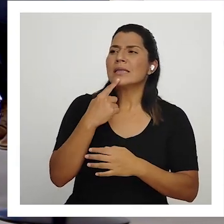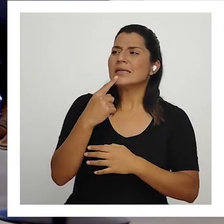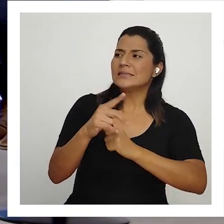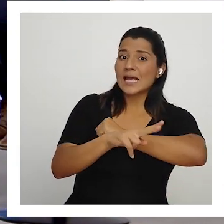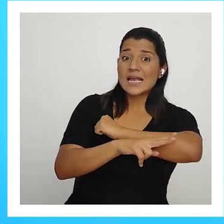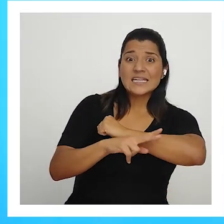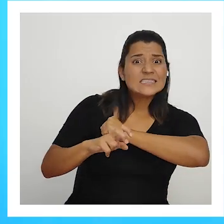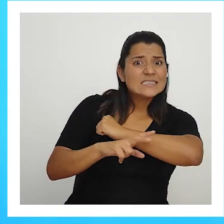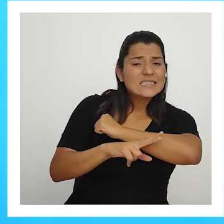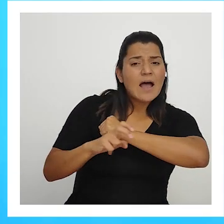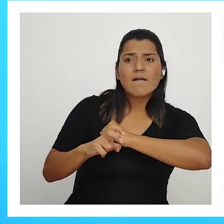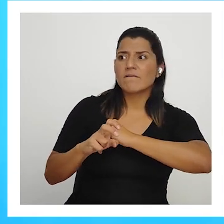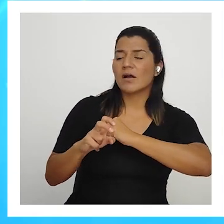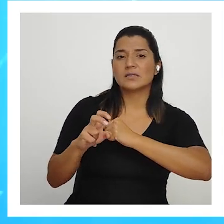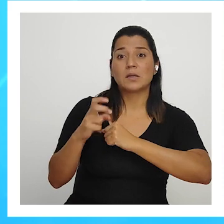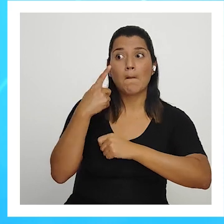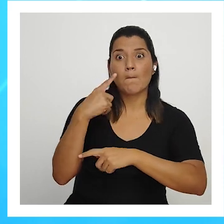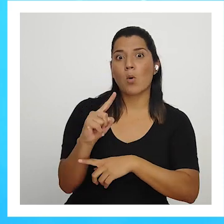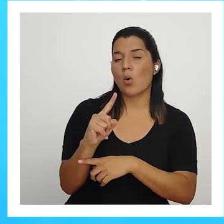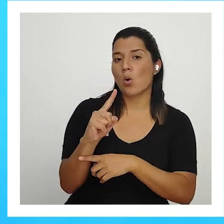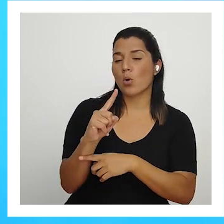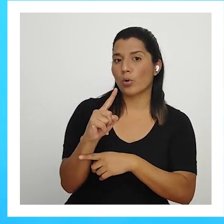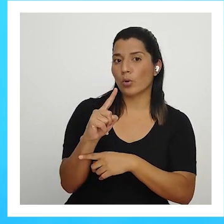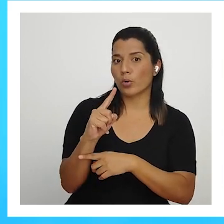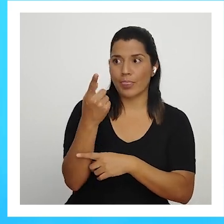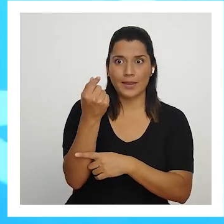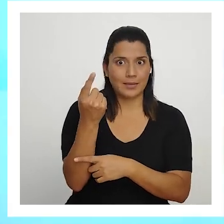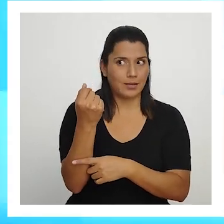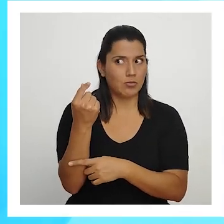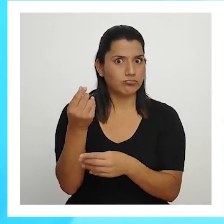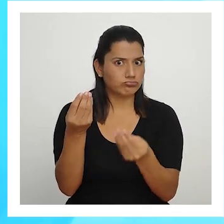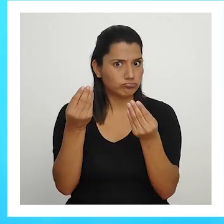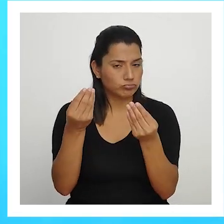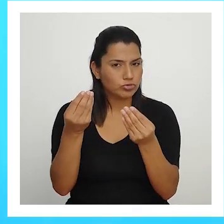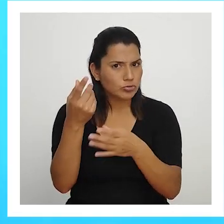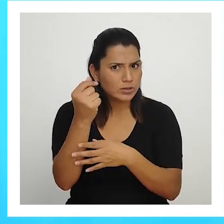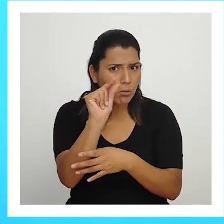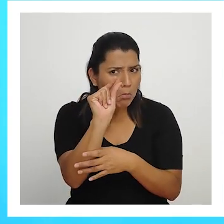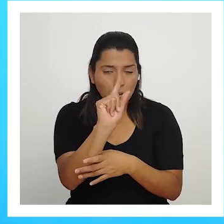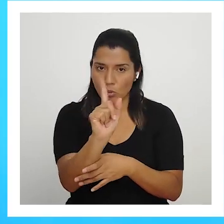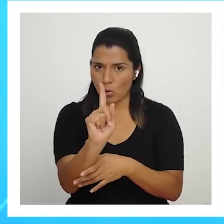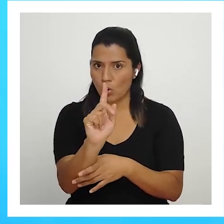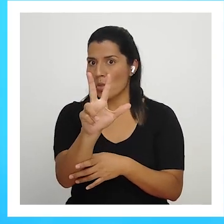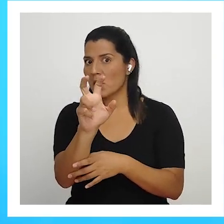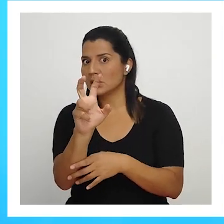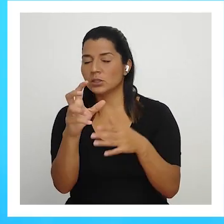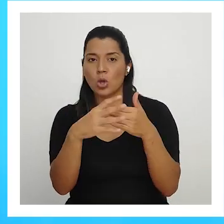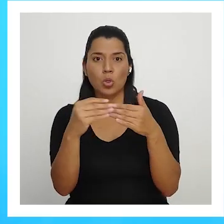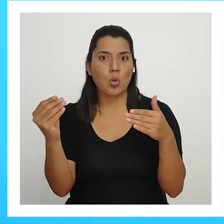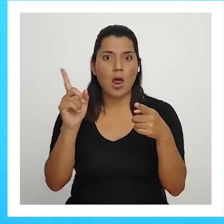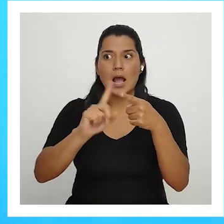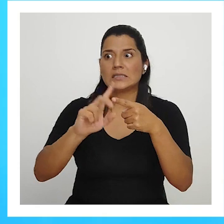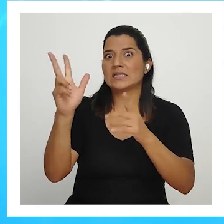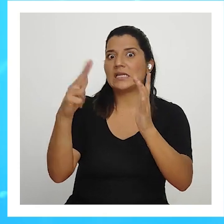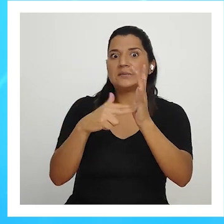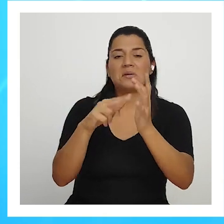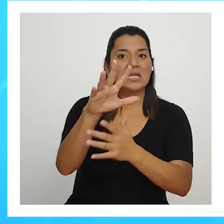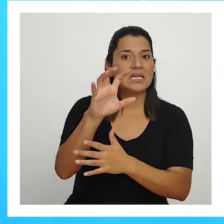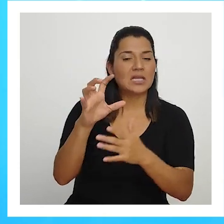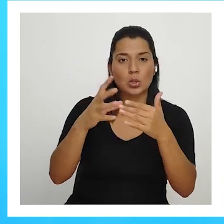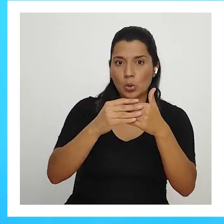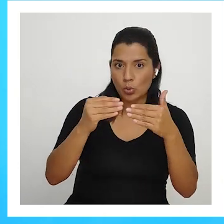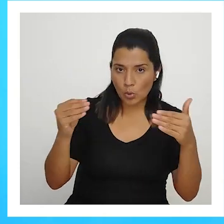están cometiendo por montos bastante elevados. O sea, hablamos de $300 a casi